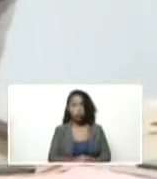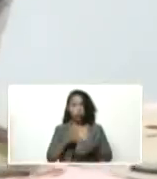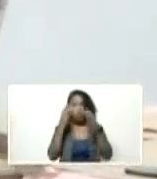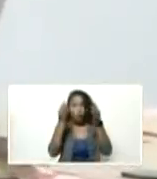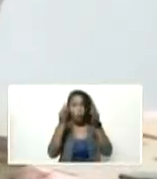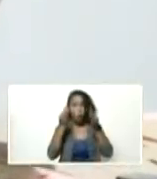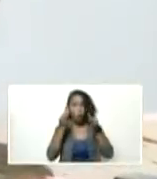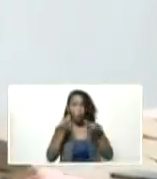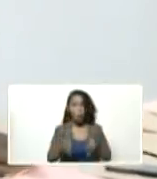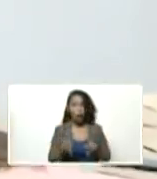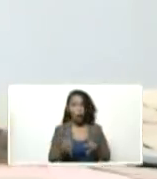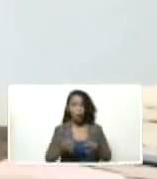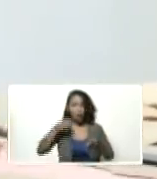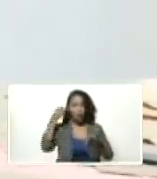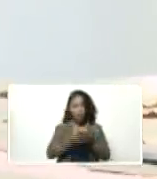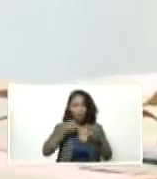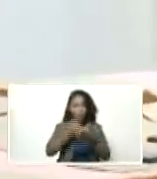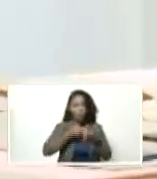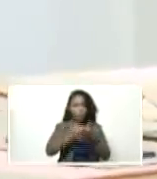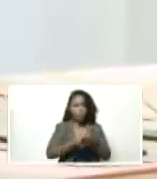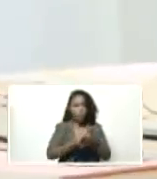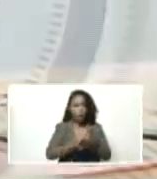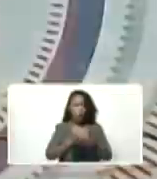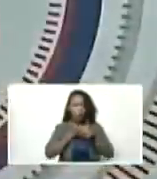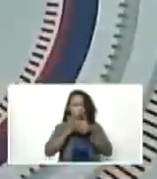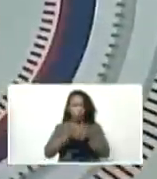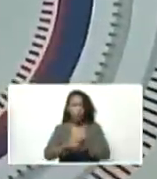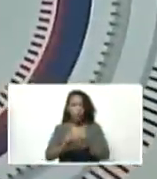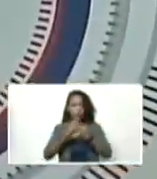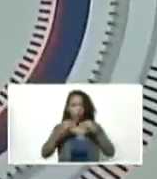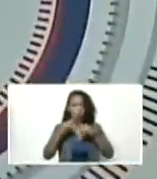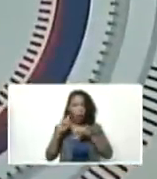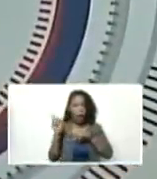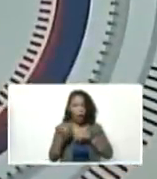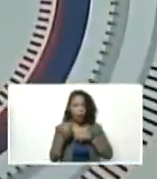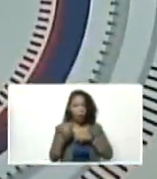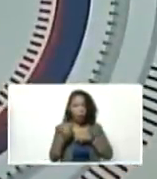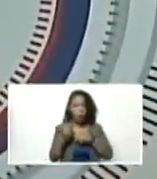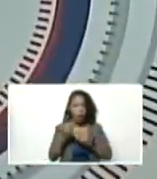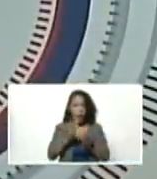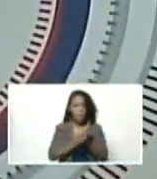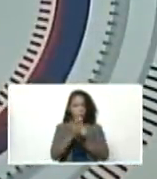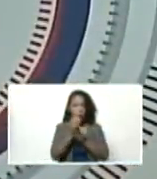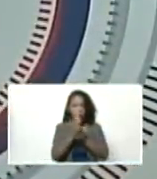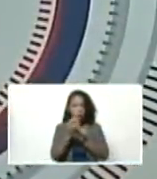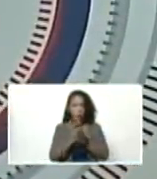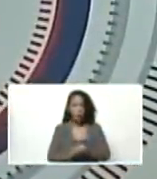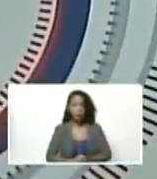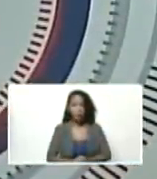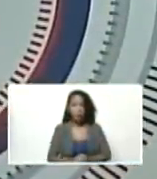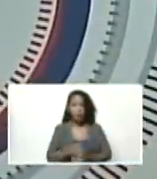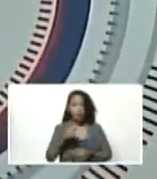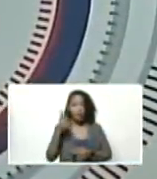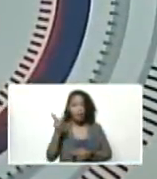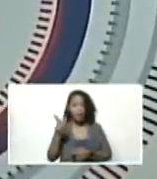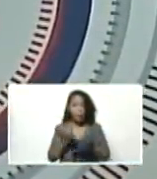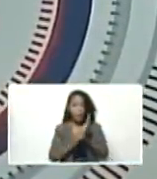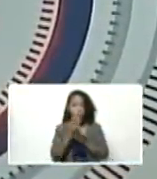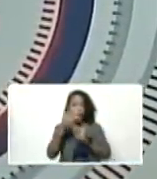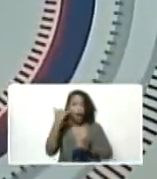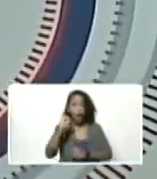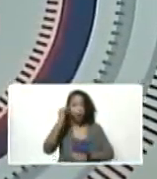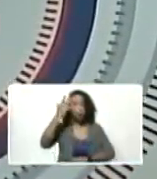formalmente empeñada en ayudar a todos estos emprendedores que tienen un sueño,